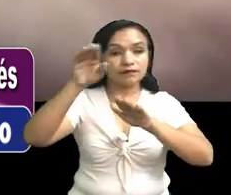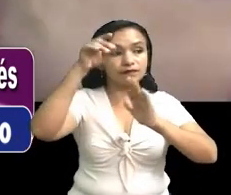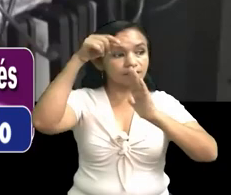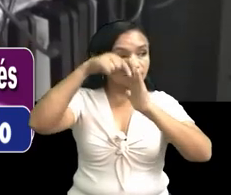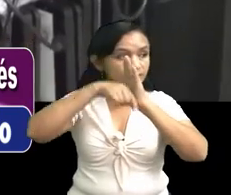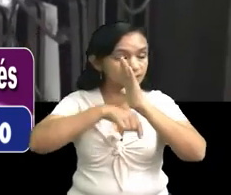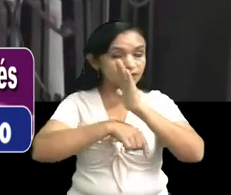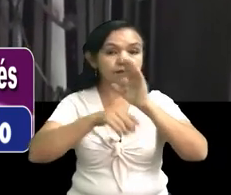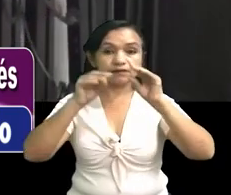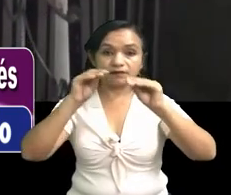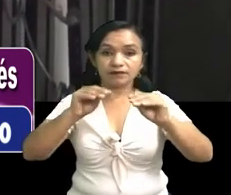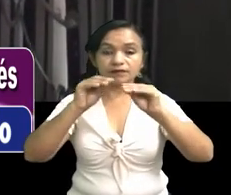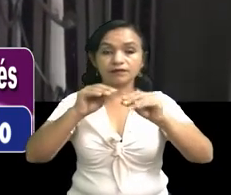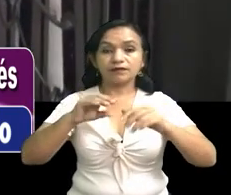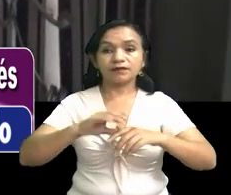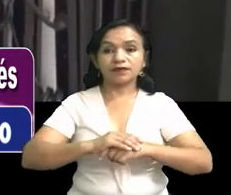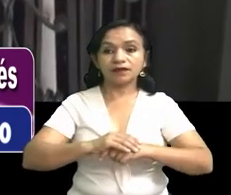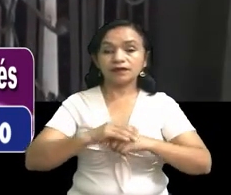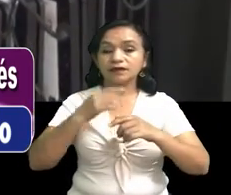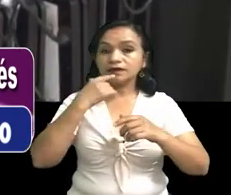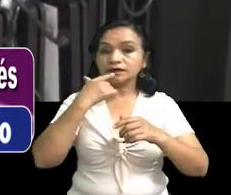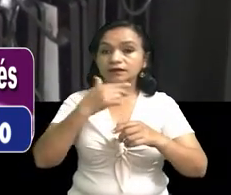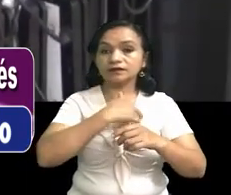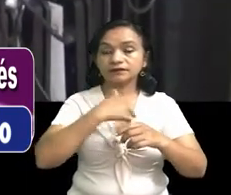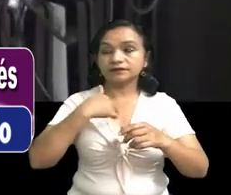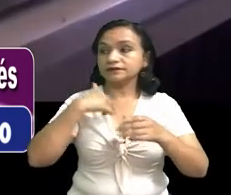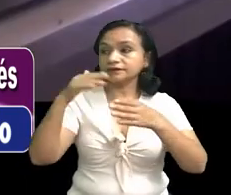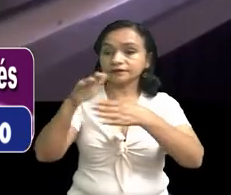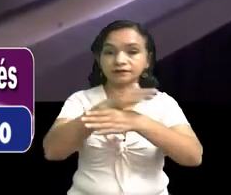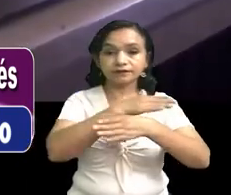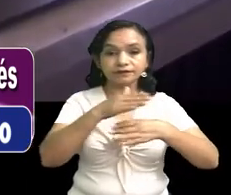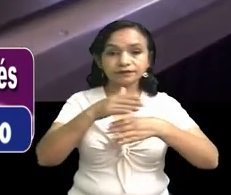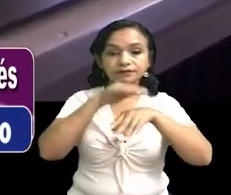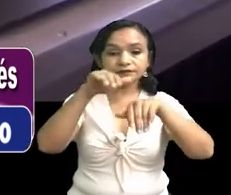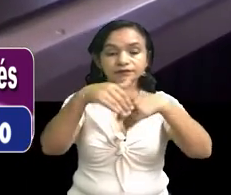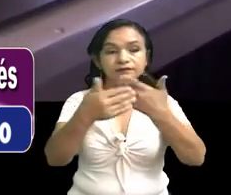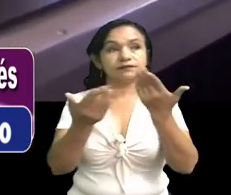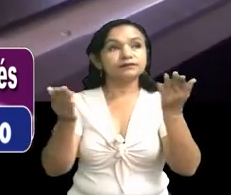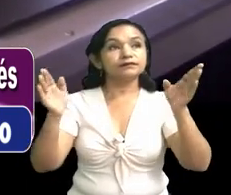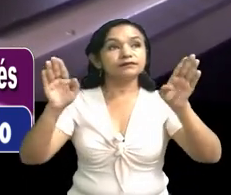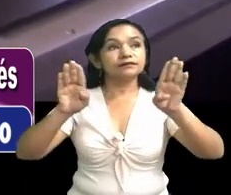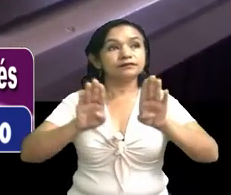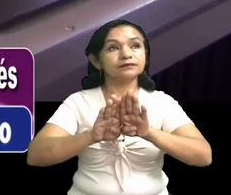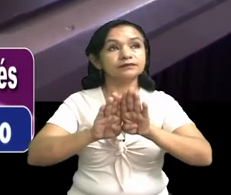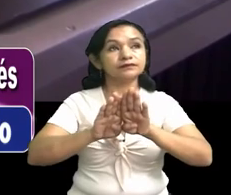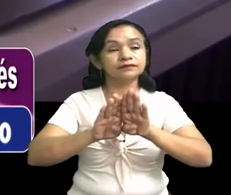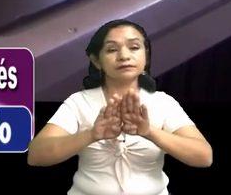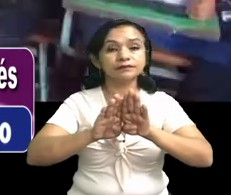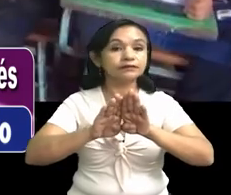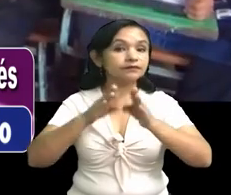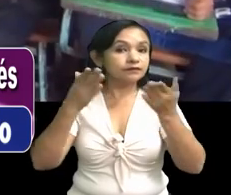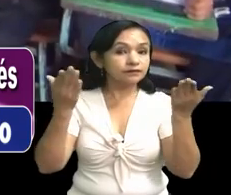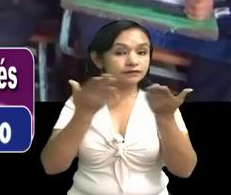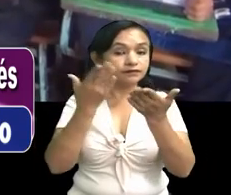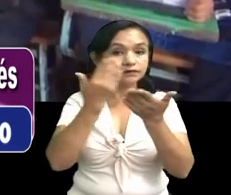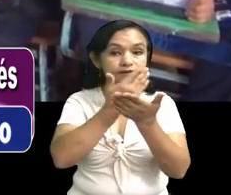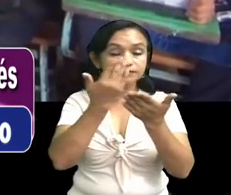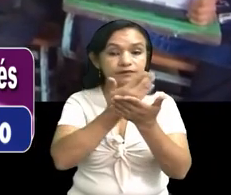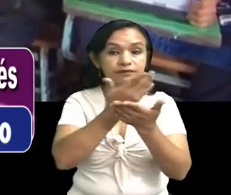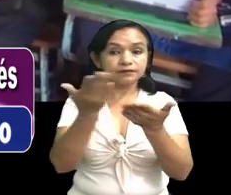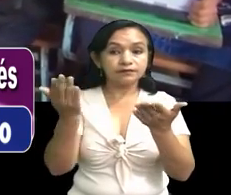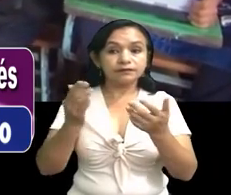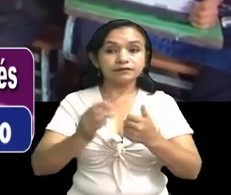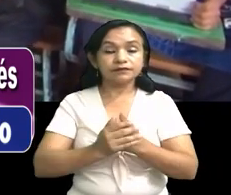profundidad, porque va a hacer las cosas diferentes en el aula, claro, de clase, claro, porque va a contribuir con los estudiantes a aportar más en la